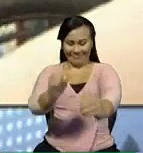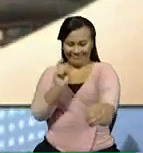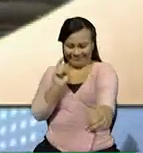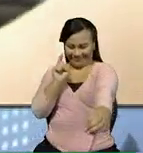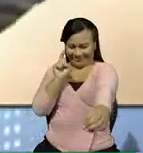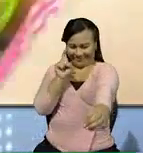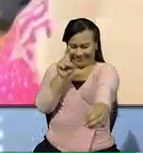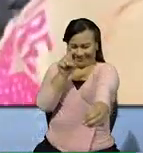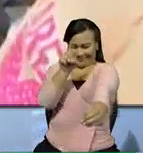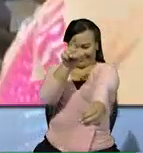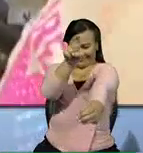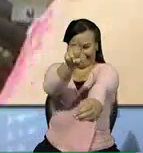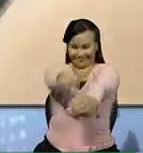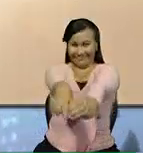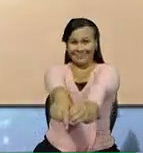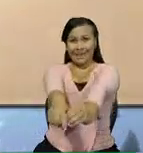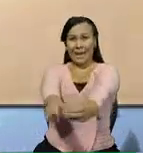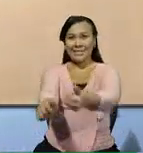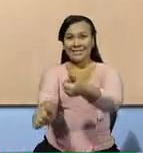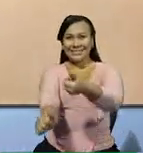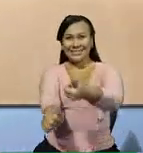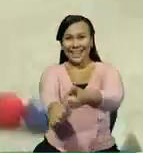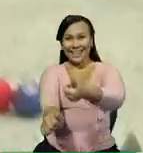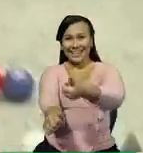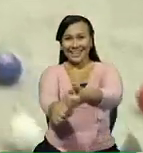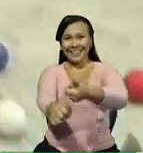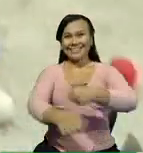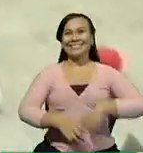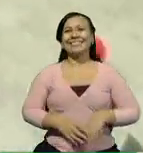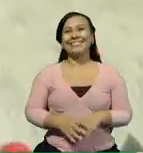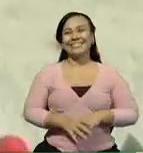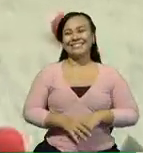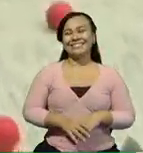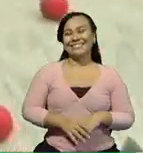punto de estrategia es llegar a la más cerca de esa.